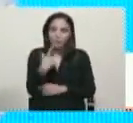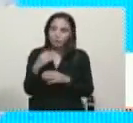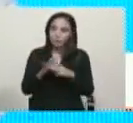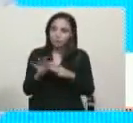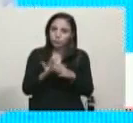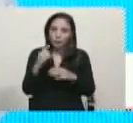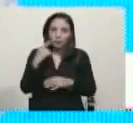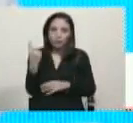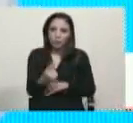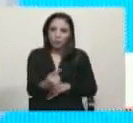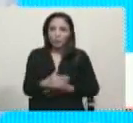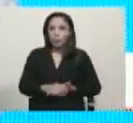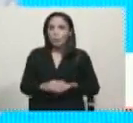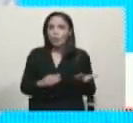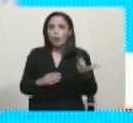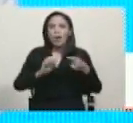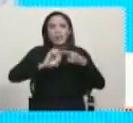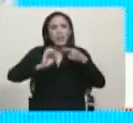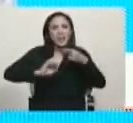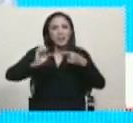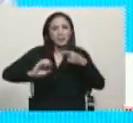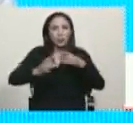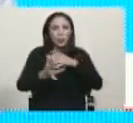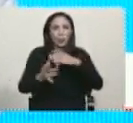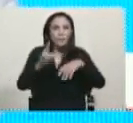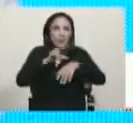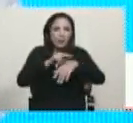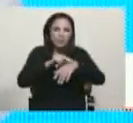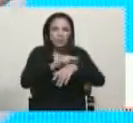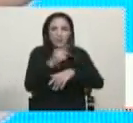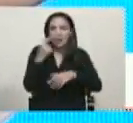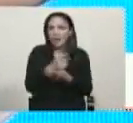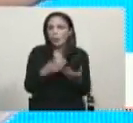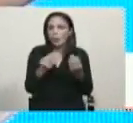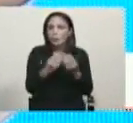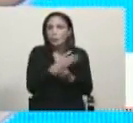de Electromedicina, para no depender de nadie,